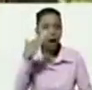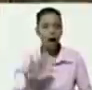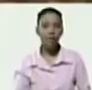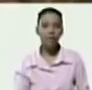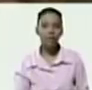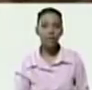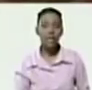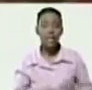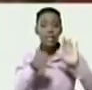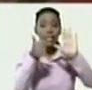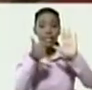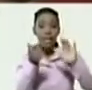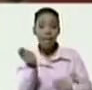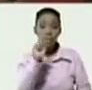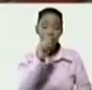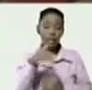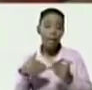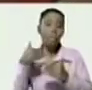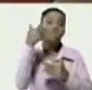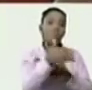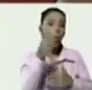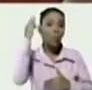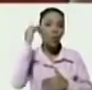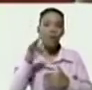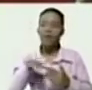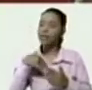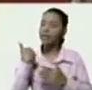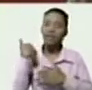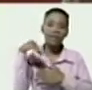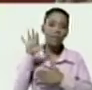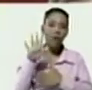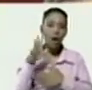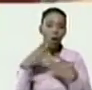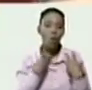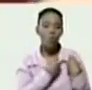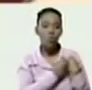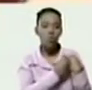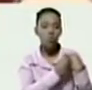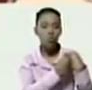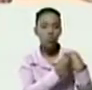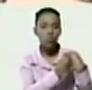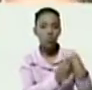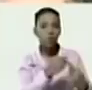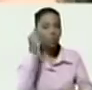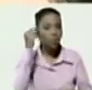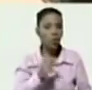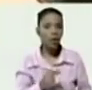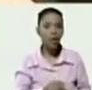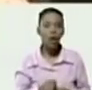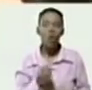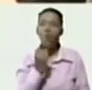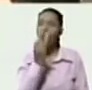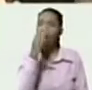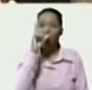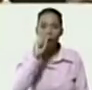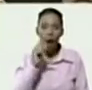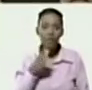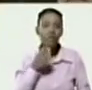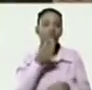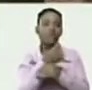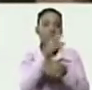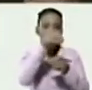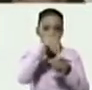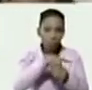16 meses después Bolívar se fue a hacerle compañía a Sucre. ¿Y cuántos años pasaron